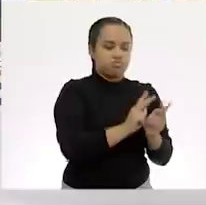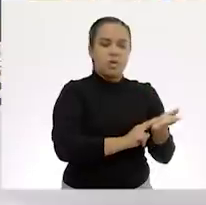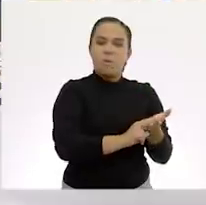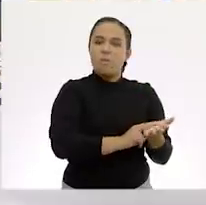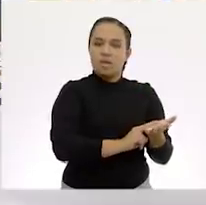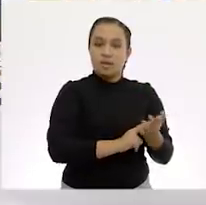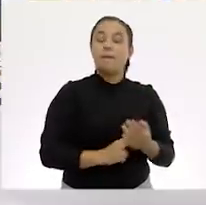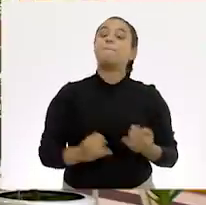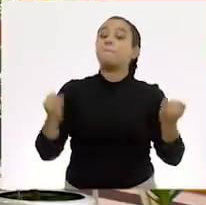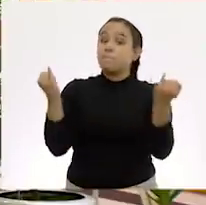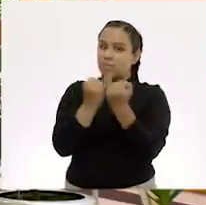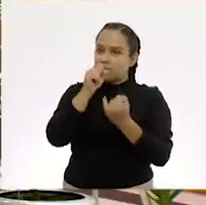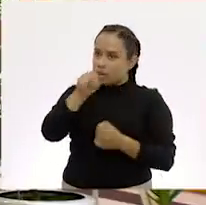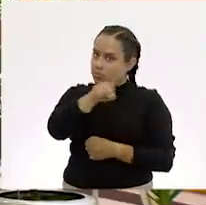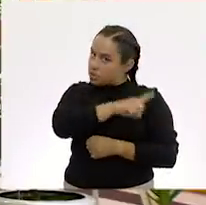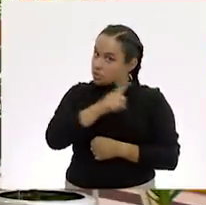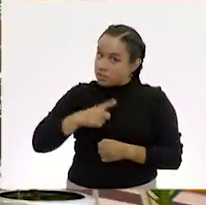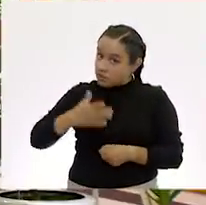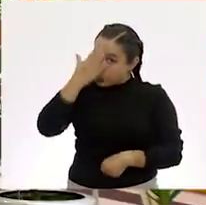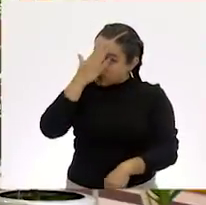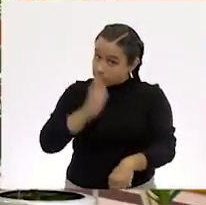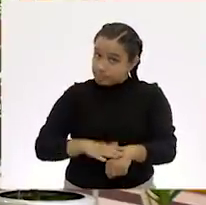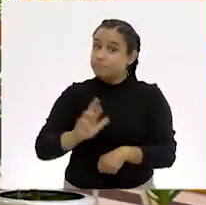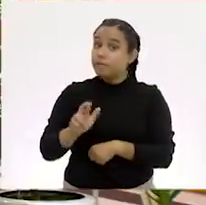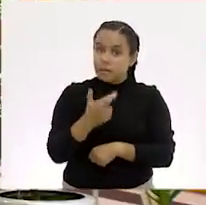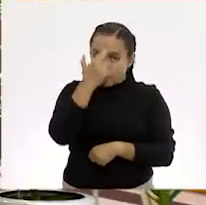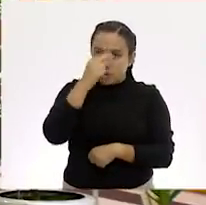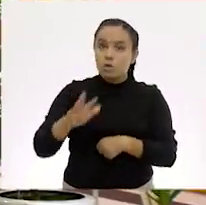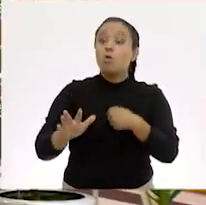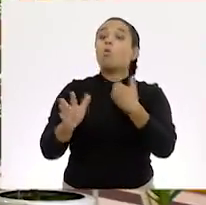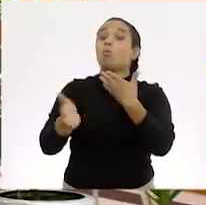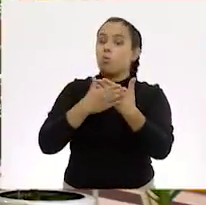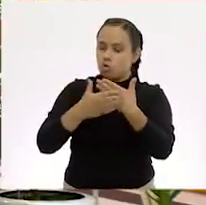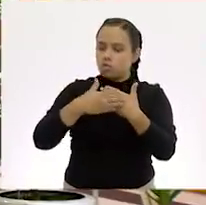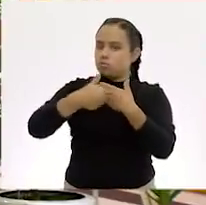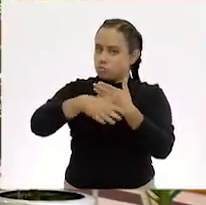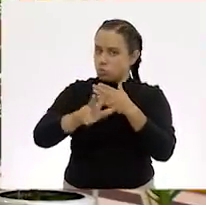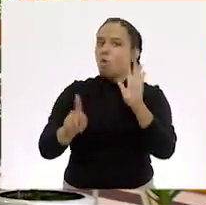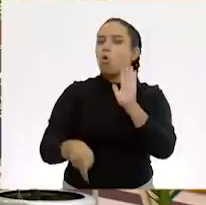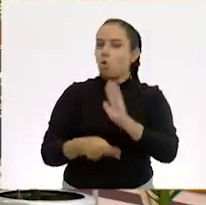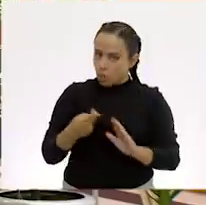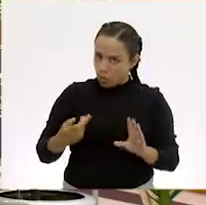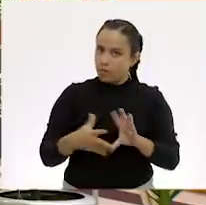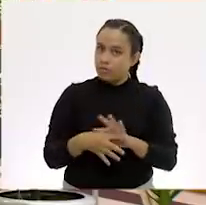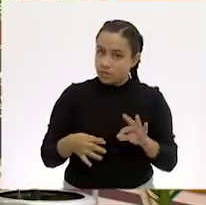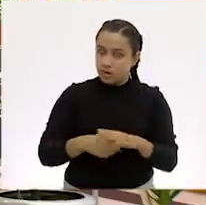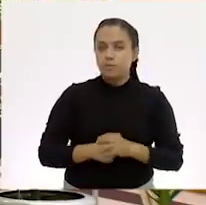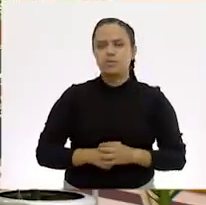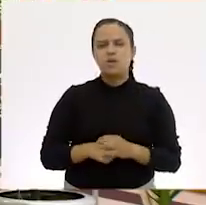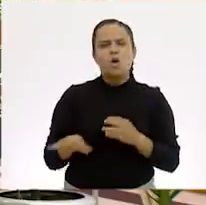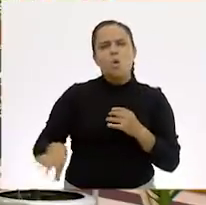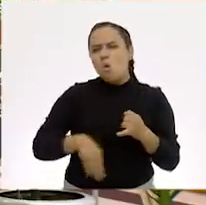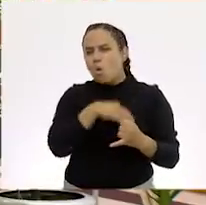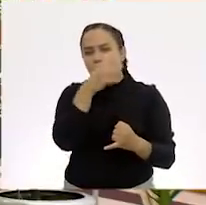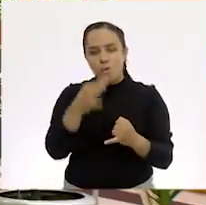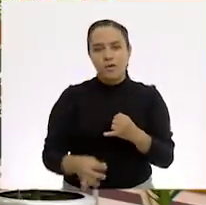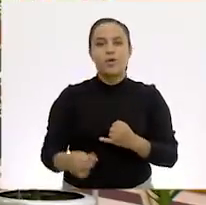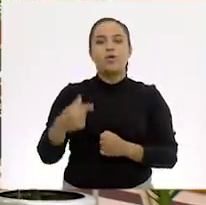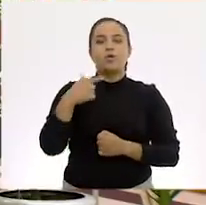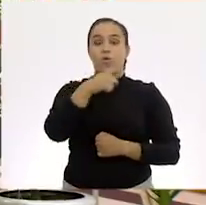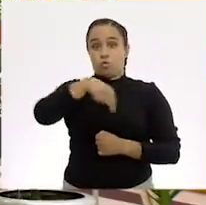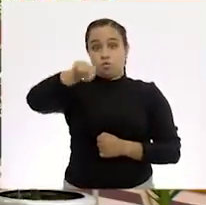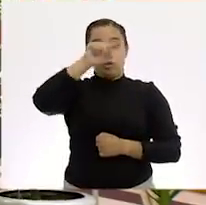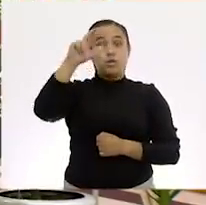También deben recordar eso porque lo vamos a retomar más adelante. Y Muy la bien. última cosa que a mí me gustaría